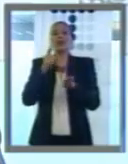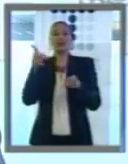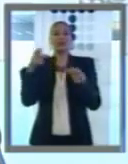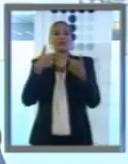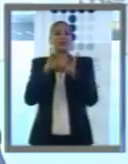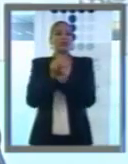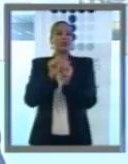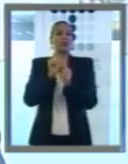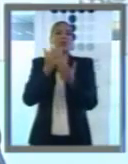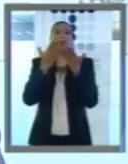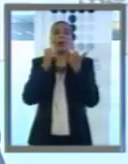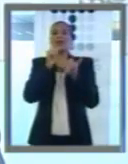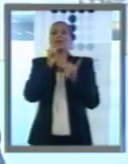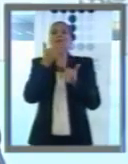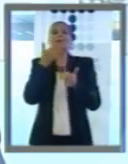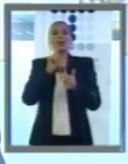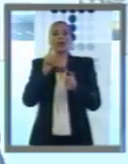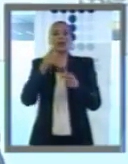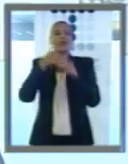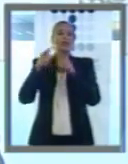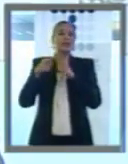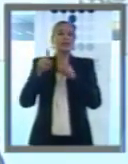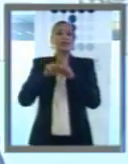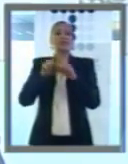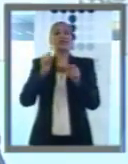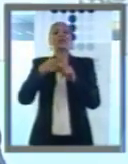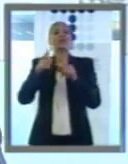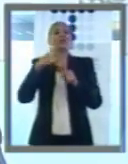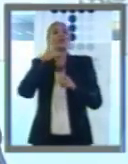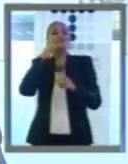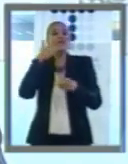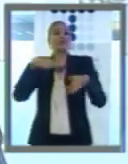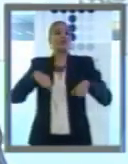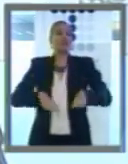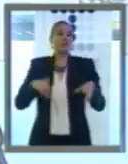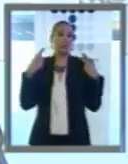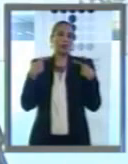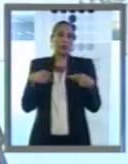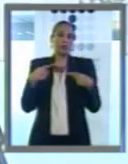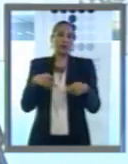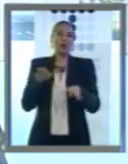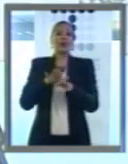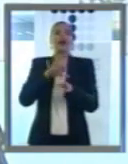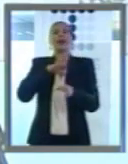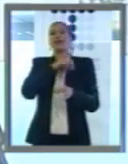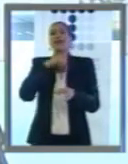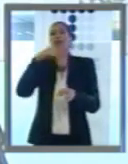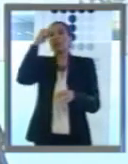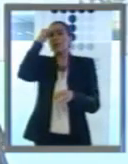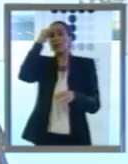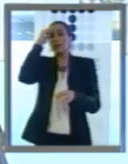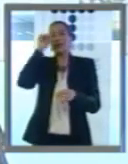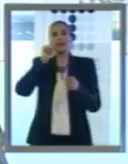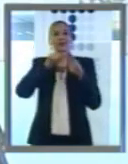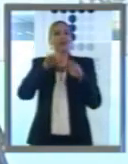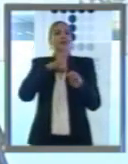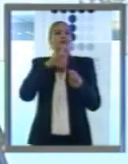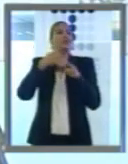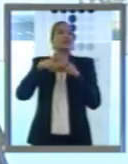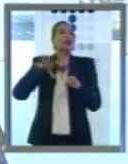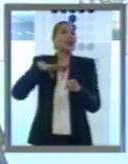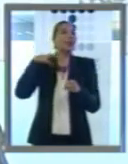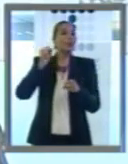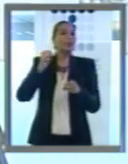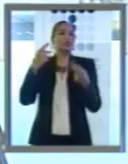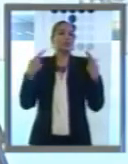las acciones irregulares o ilícitas de los corruptores y corruptos, sino que tiene que pensarse como un entramado de abuso de poder